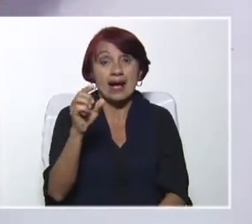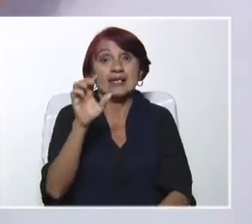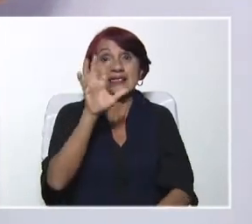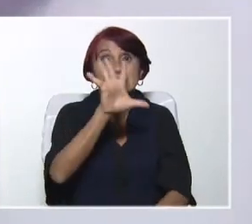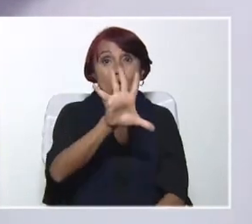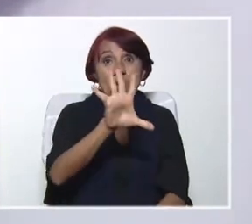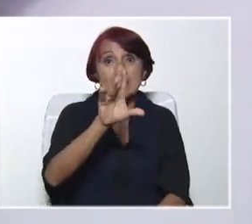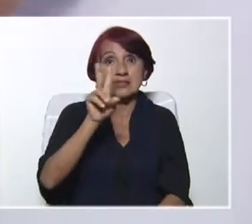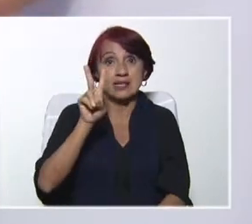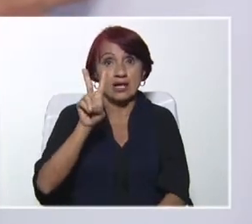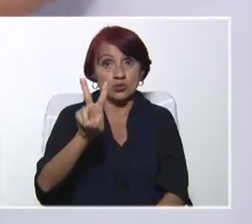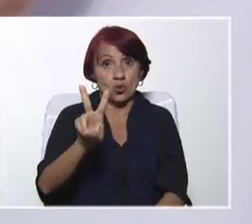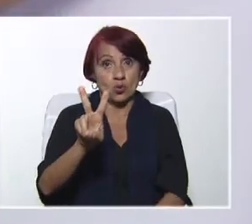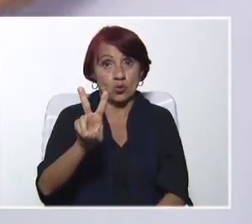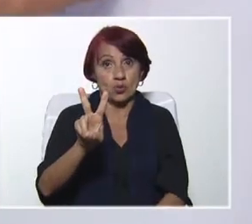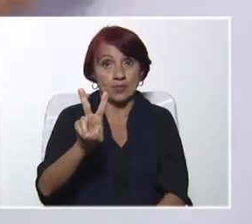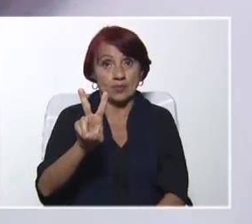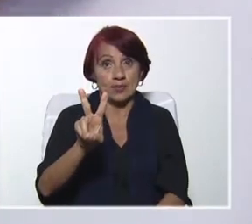0,52